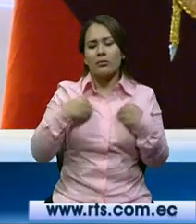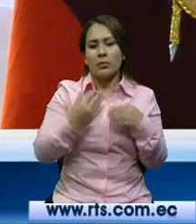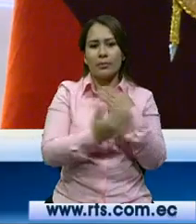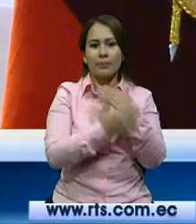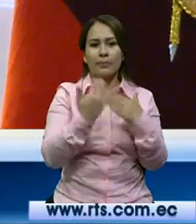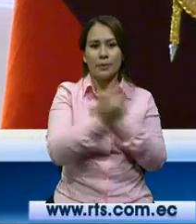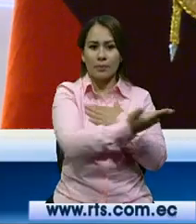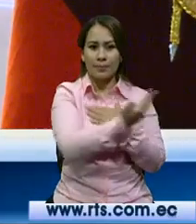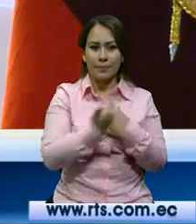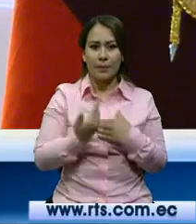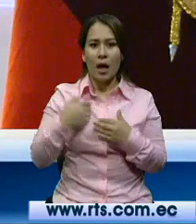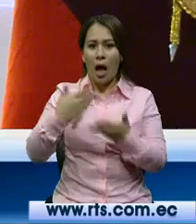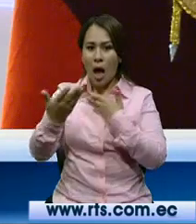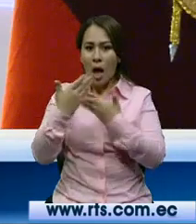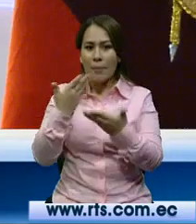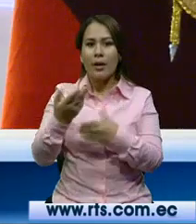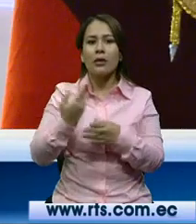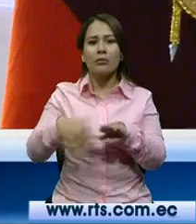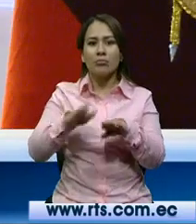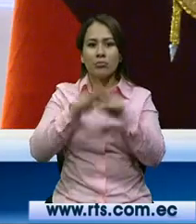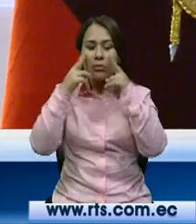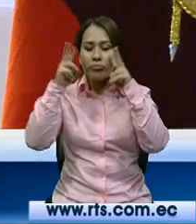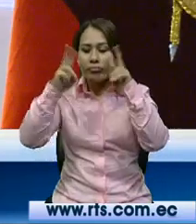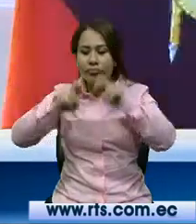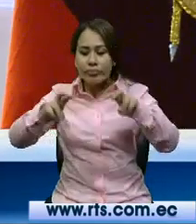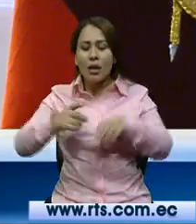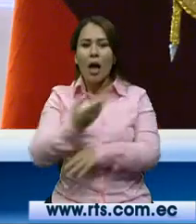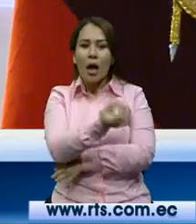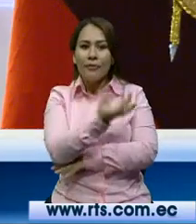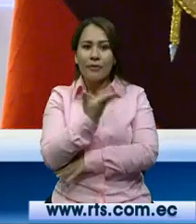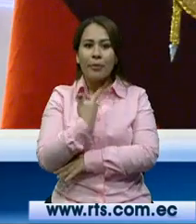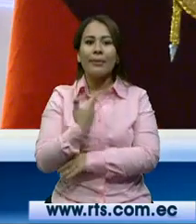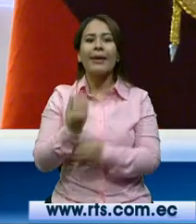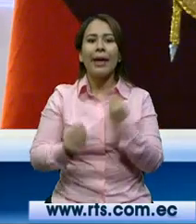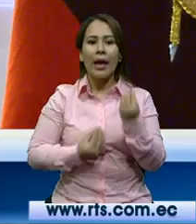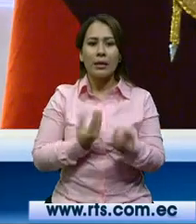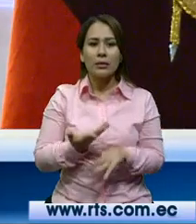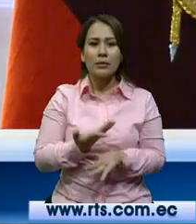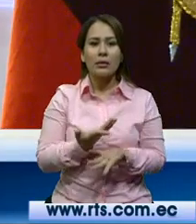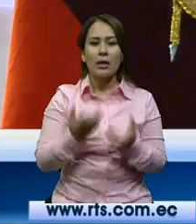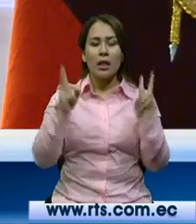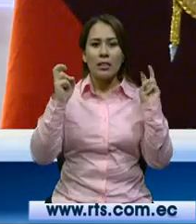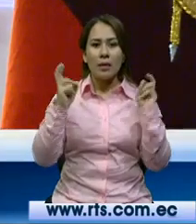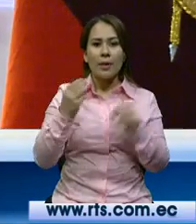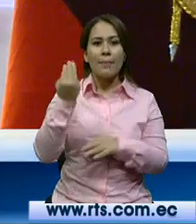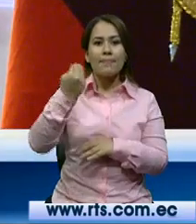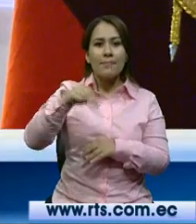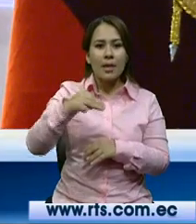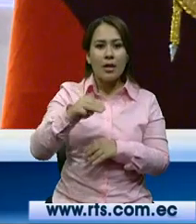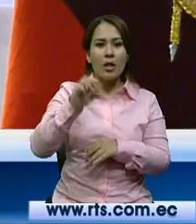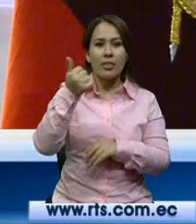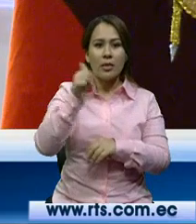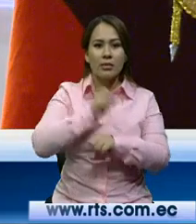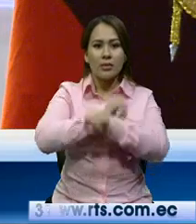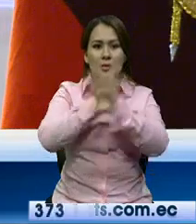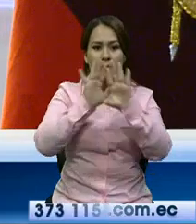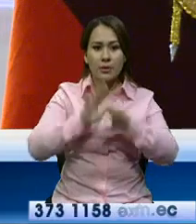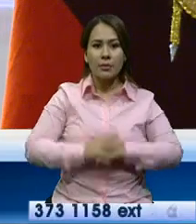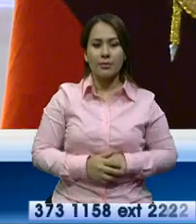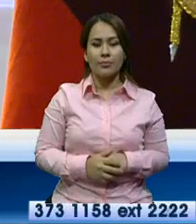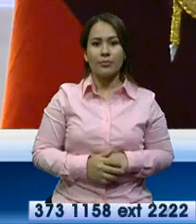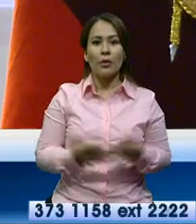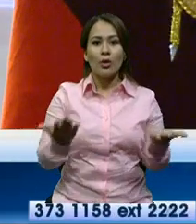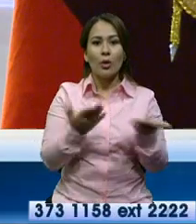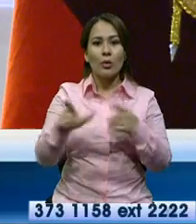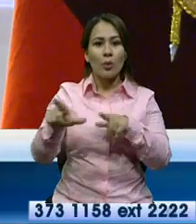comparezca ante la Comisión de Fiscalización el día miércoles a las 10 de la mañana en